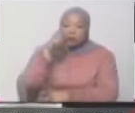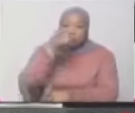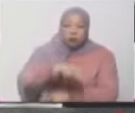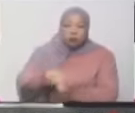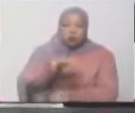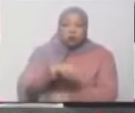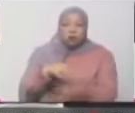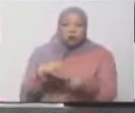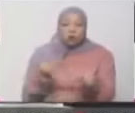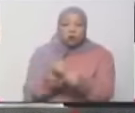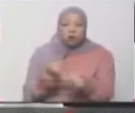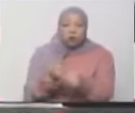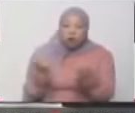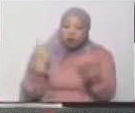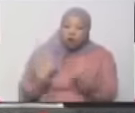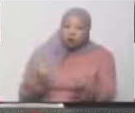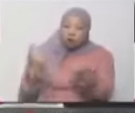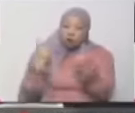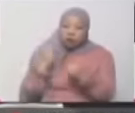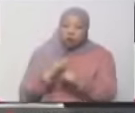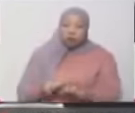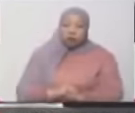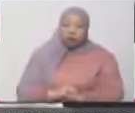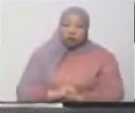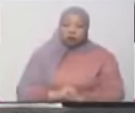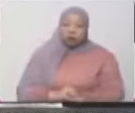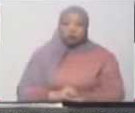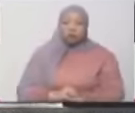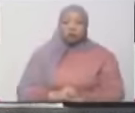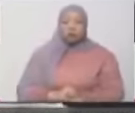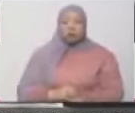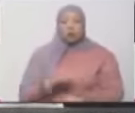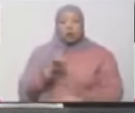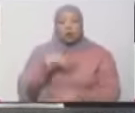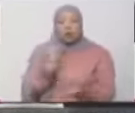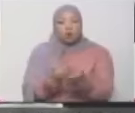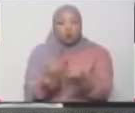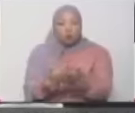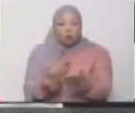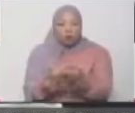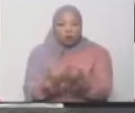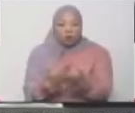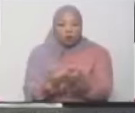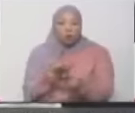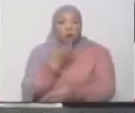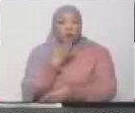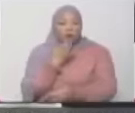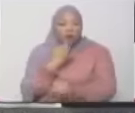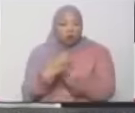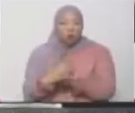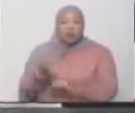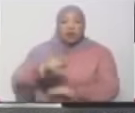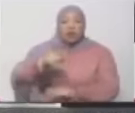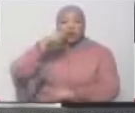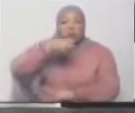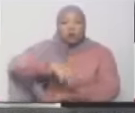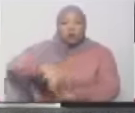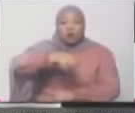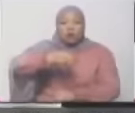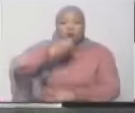el territorio en la formación. Nosotros hemos recibido propuestas, presidente, por ejemplo, sobre la necesidad de formar